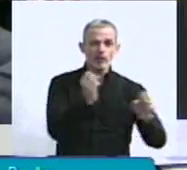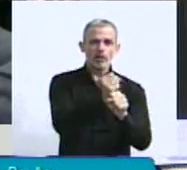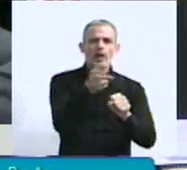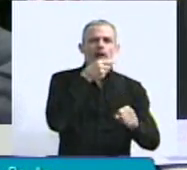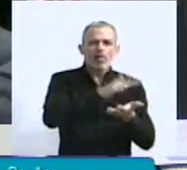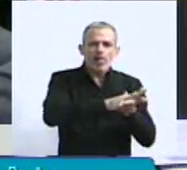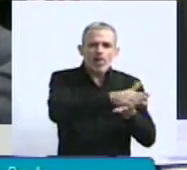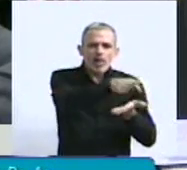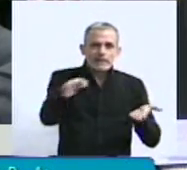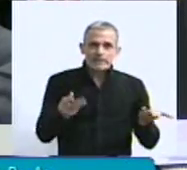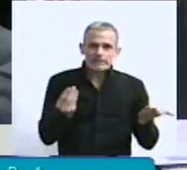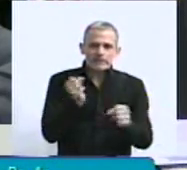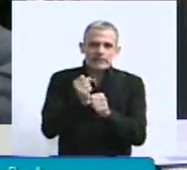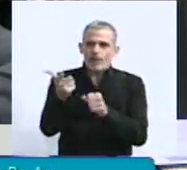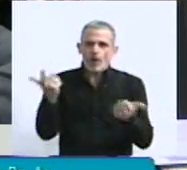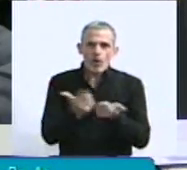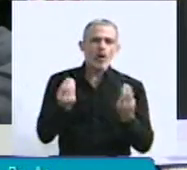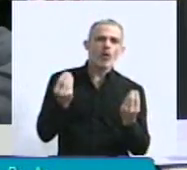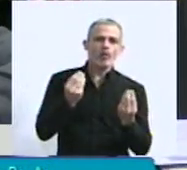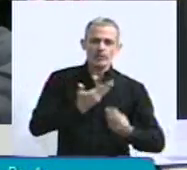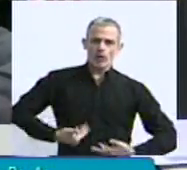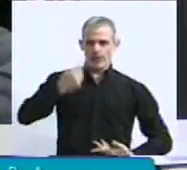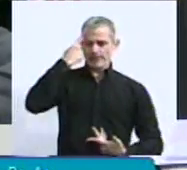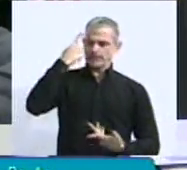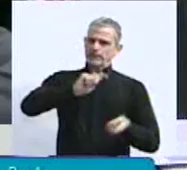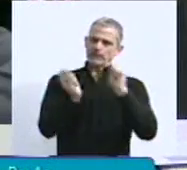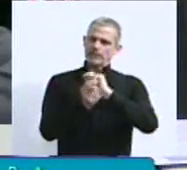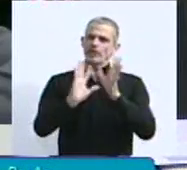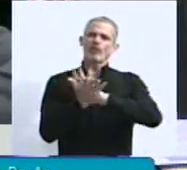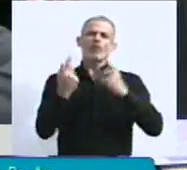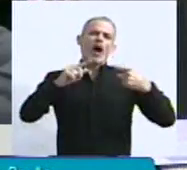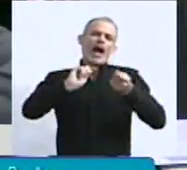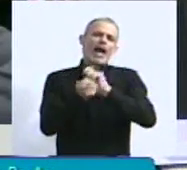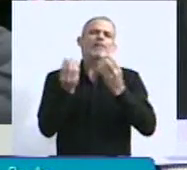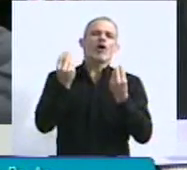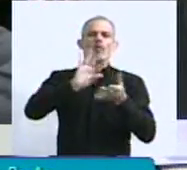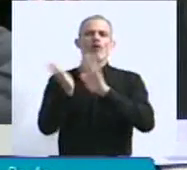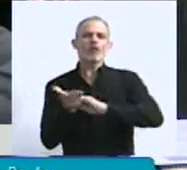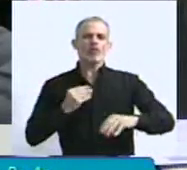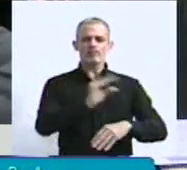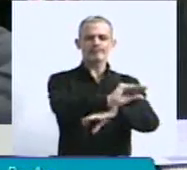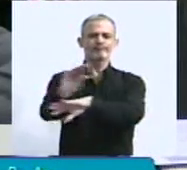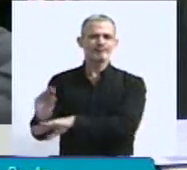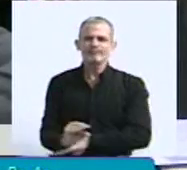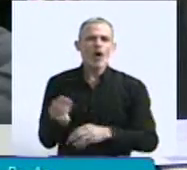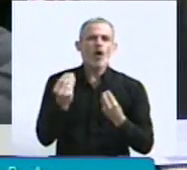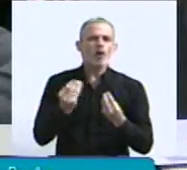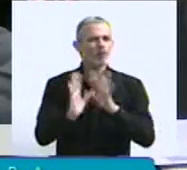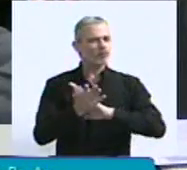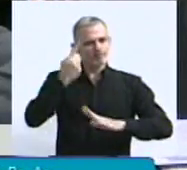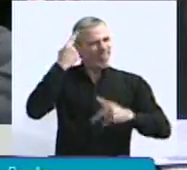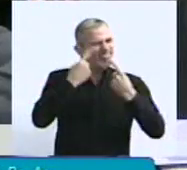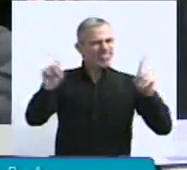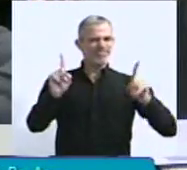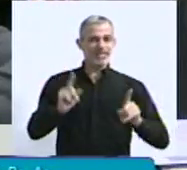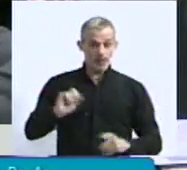desempleo hizo que el Gobierno Nacional replanteara la política de protección social.